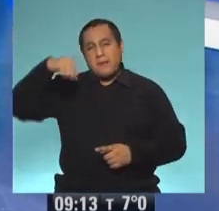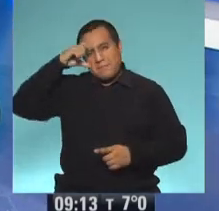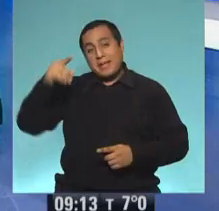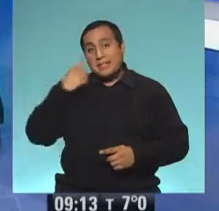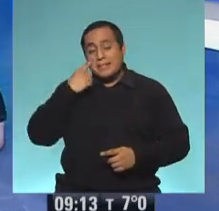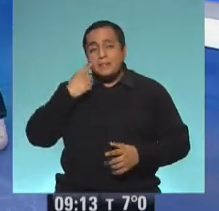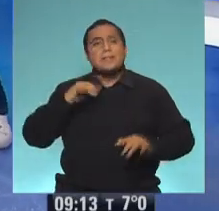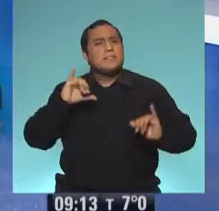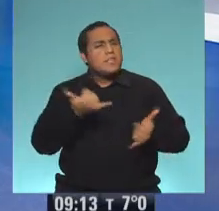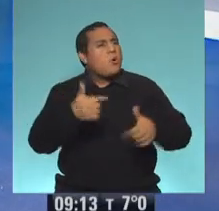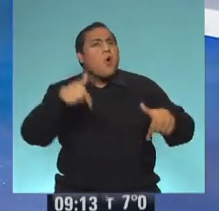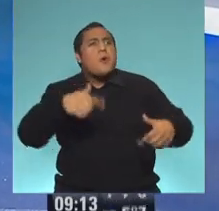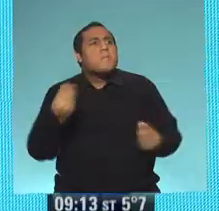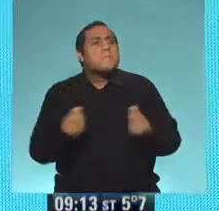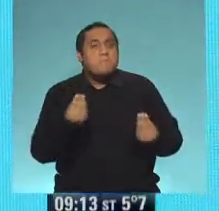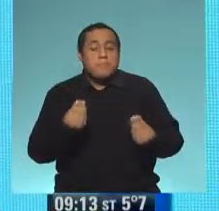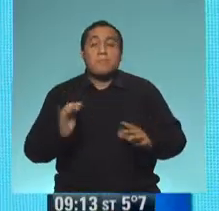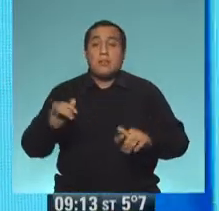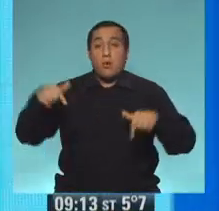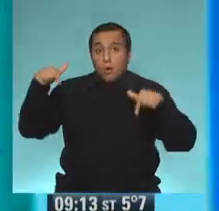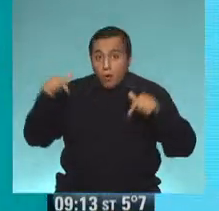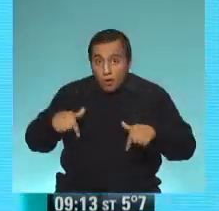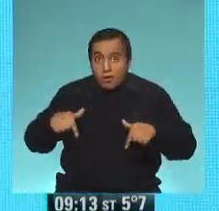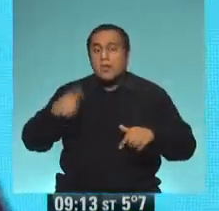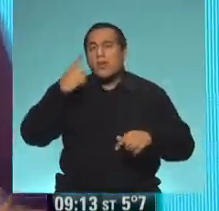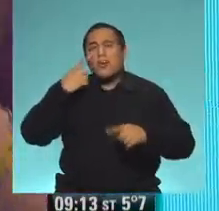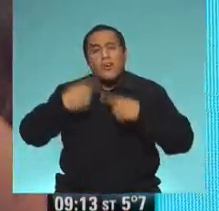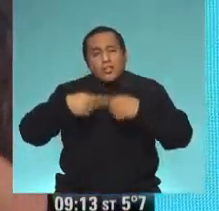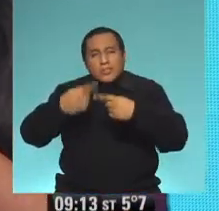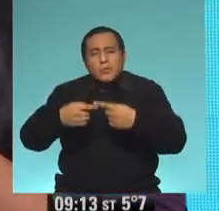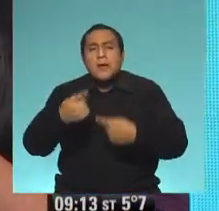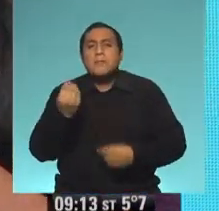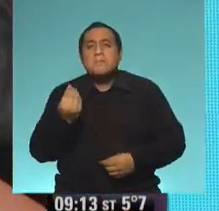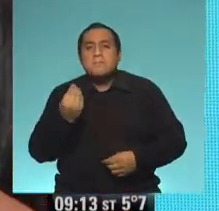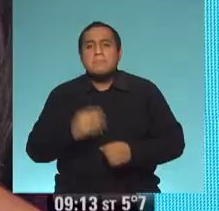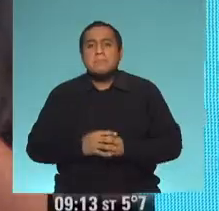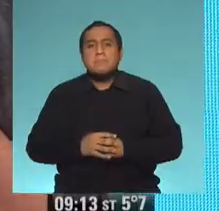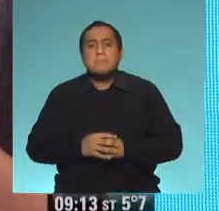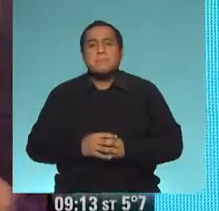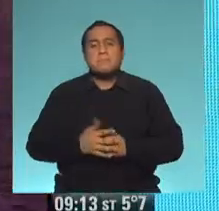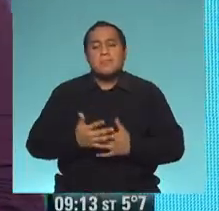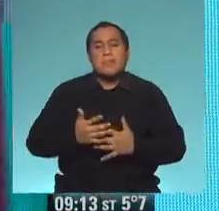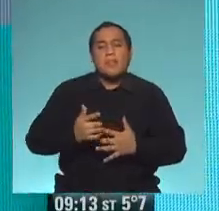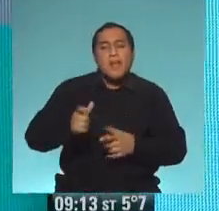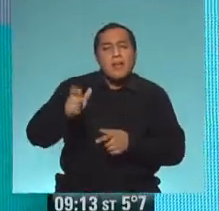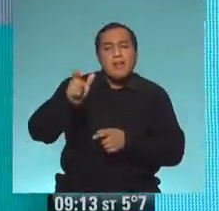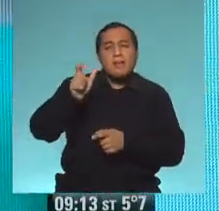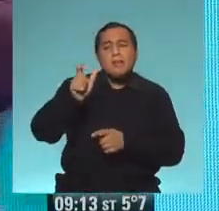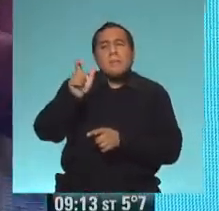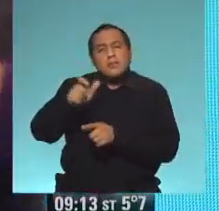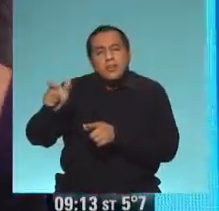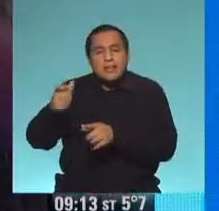tenemos para hoy, señor Mechi? Para hoy vamos a seguir trabajando con unos personajes que venimos, ya